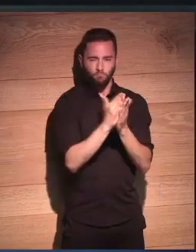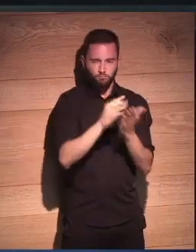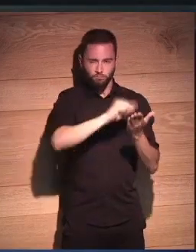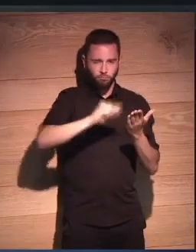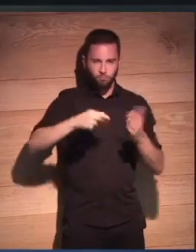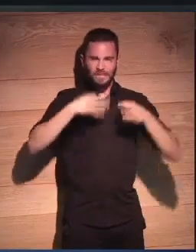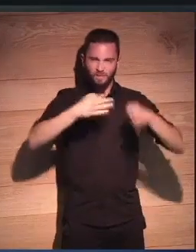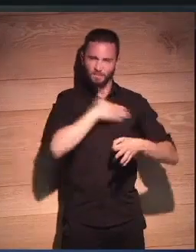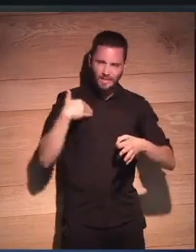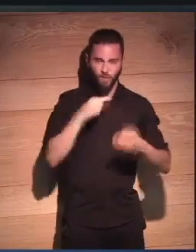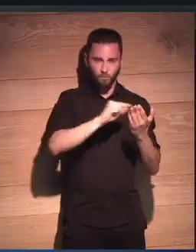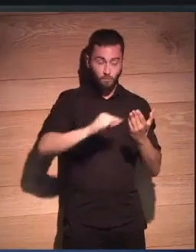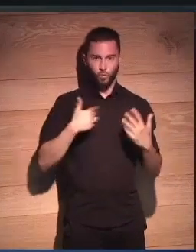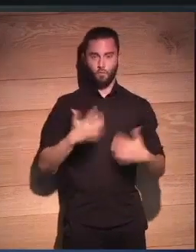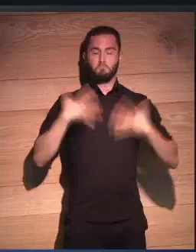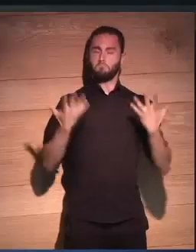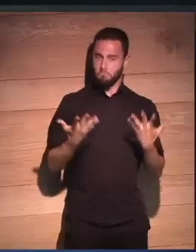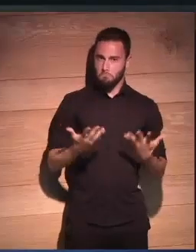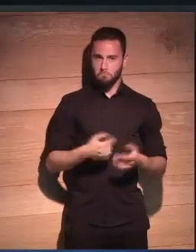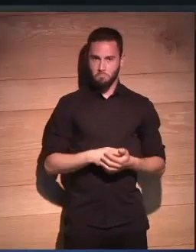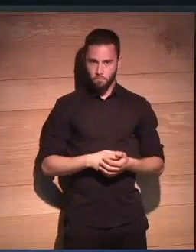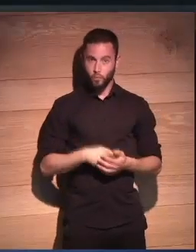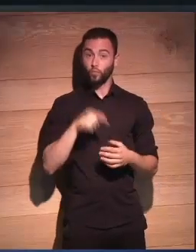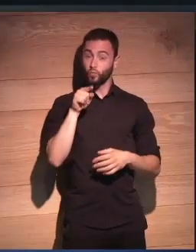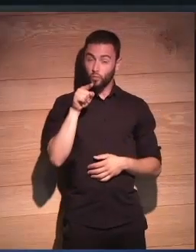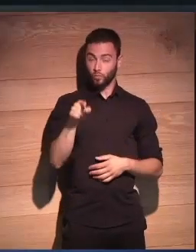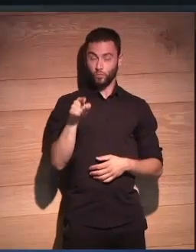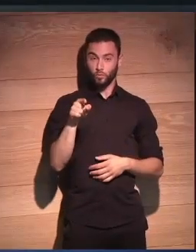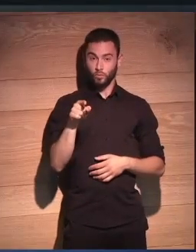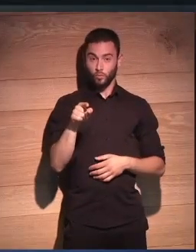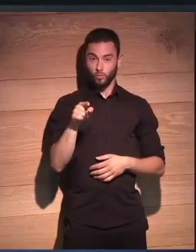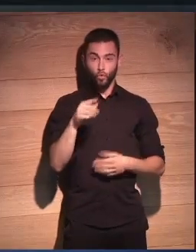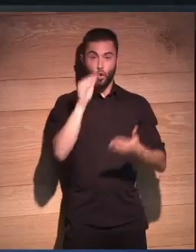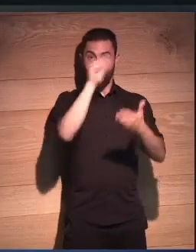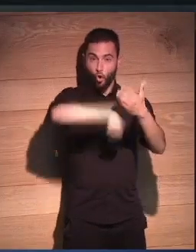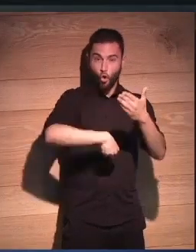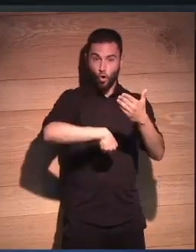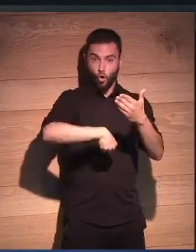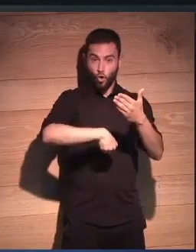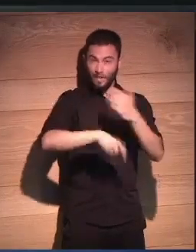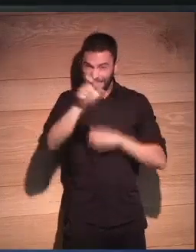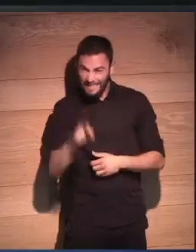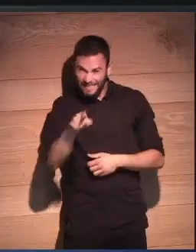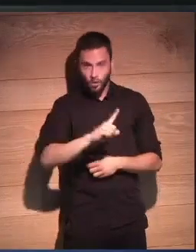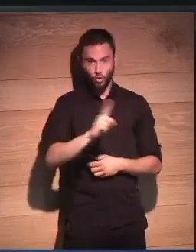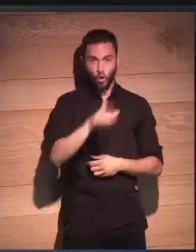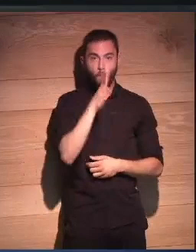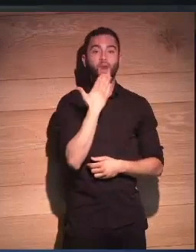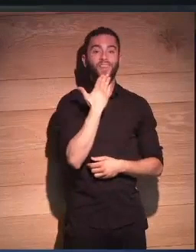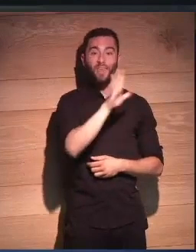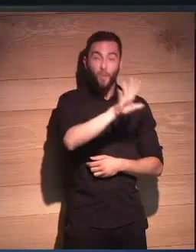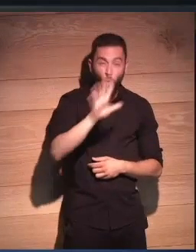querido escribir. Claro, yo estaba estupefacta, ¿no? Digo, pero estás asumiendo que nadie va a contratarte con el currículum que tienes solo porque tienes